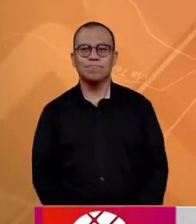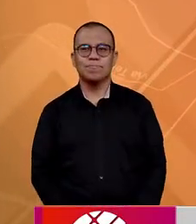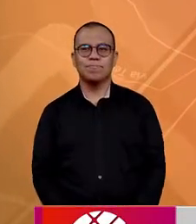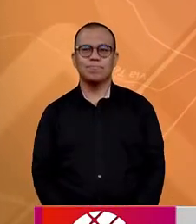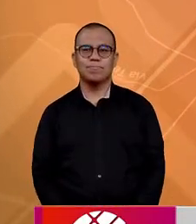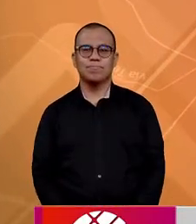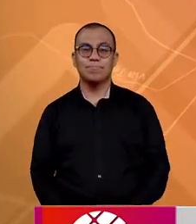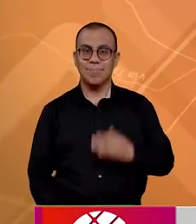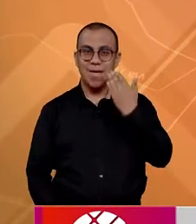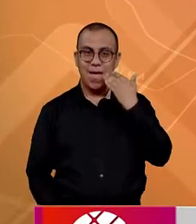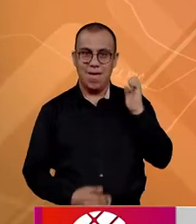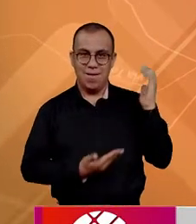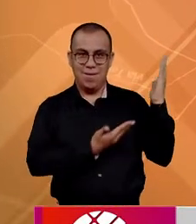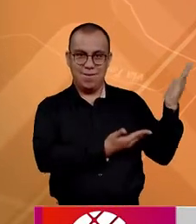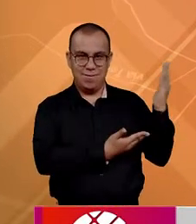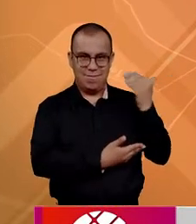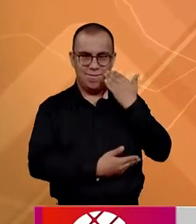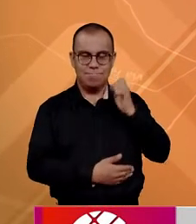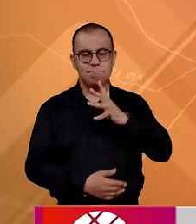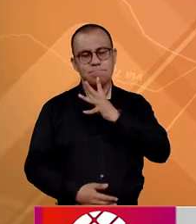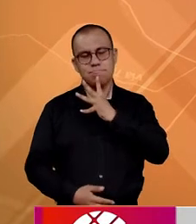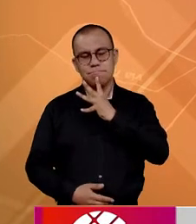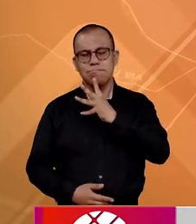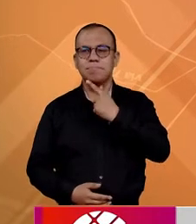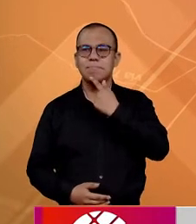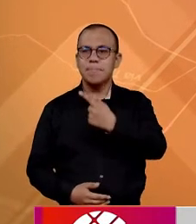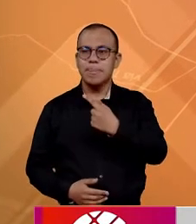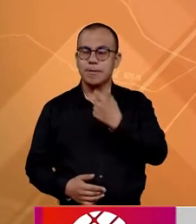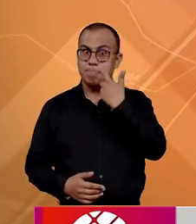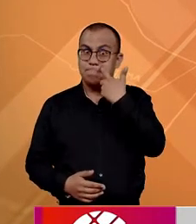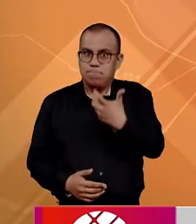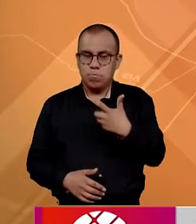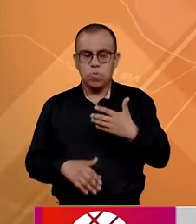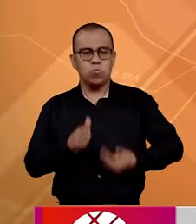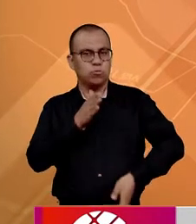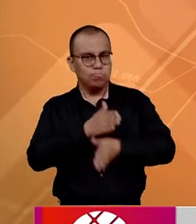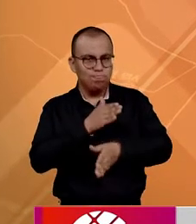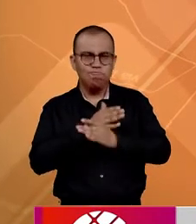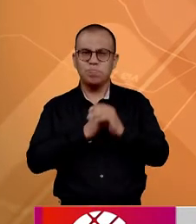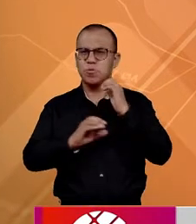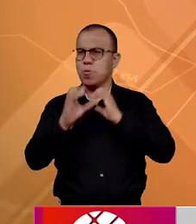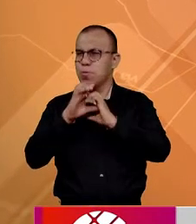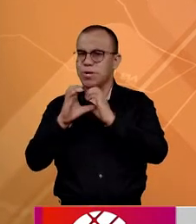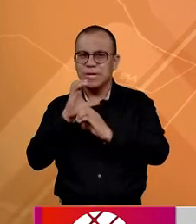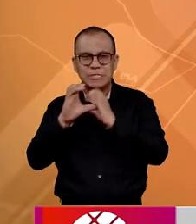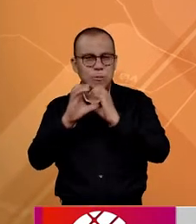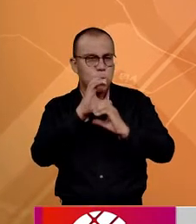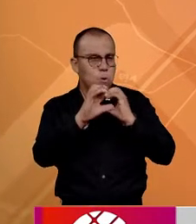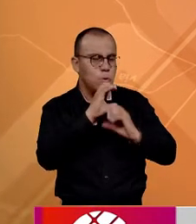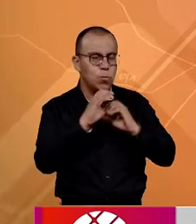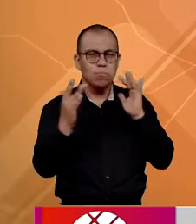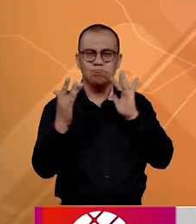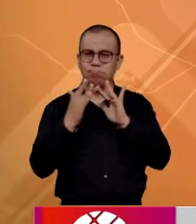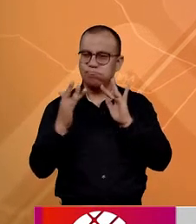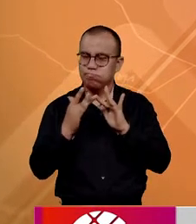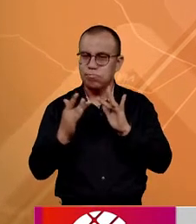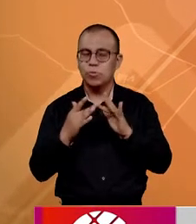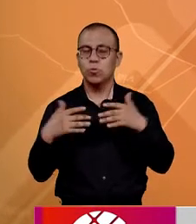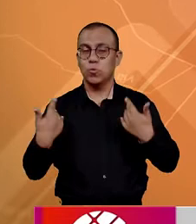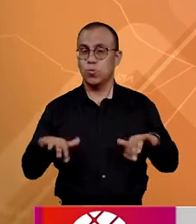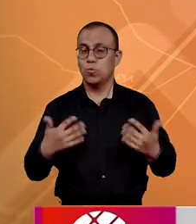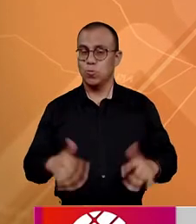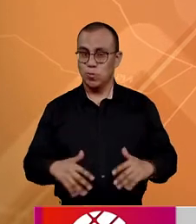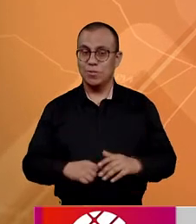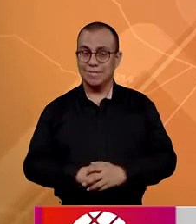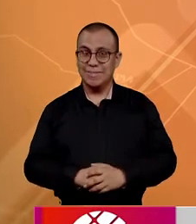bastante. Y bueno, a quienes admiro y seguimos ahí en comunicación, así que creo que eso es